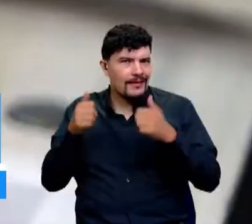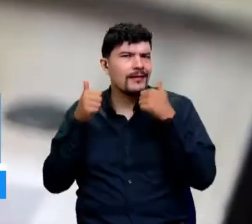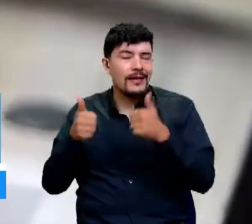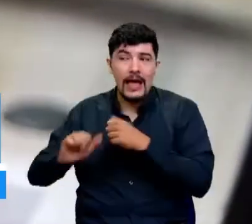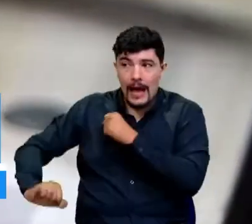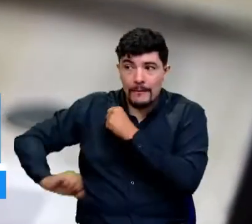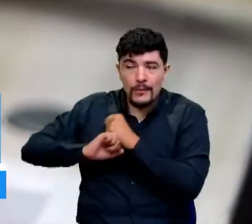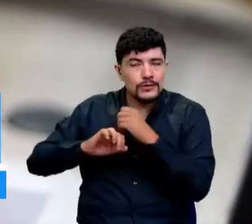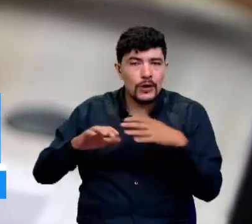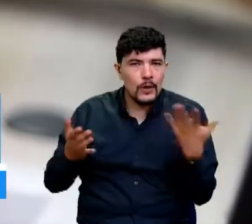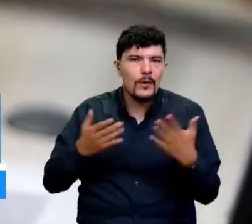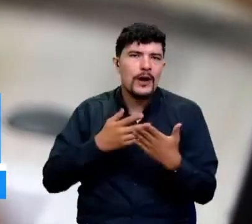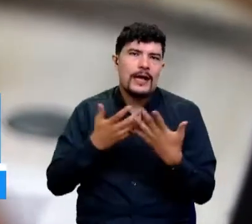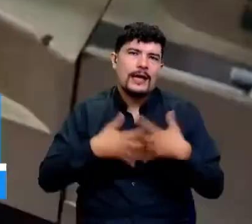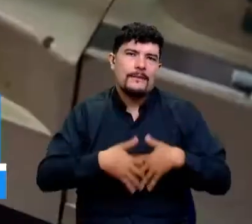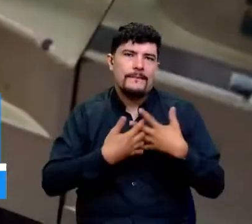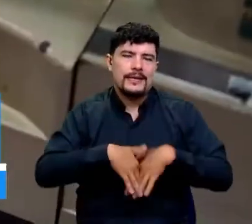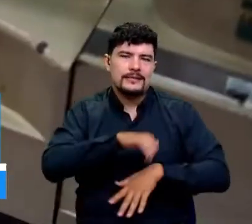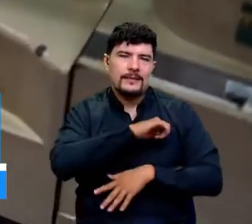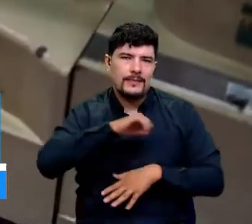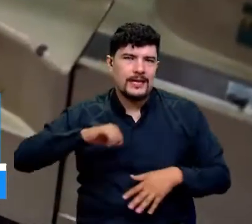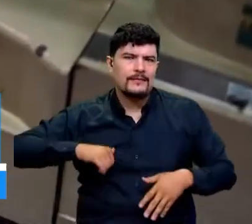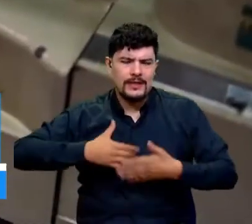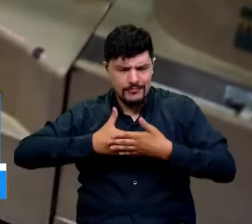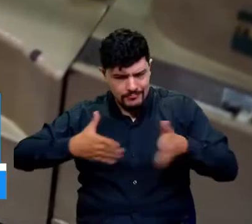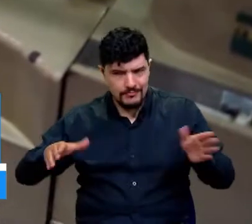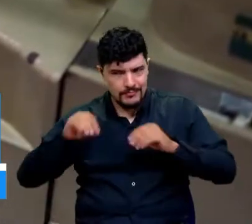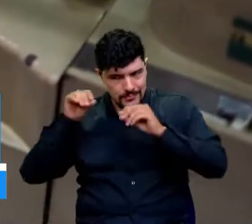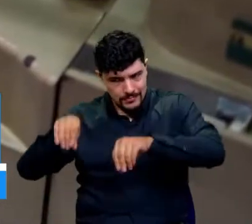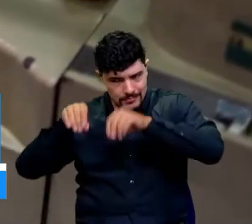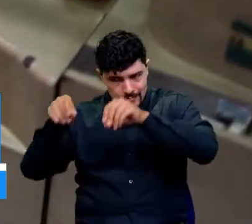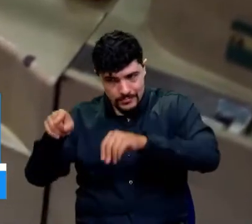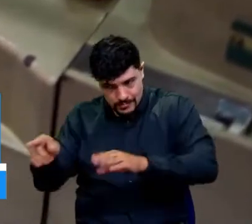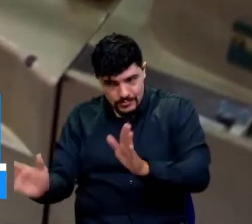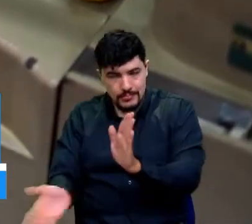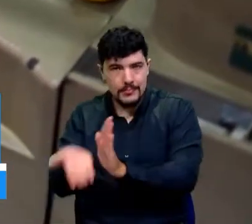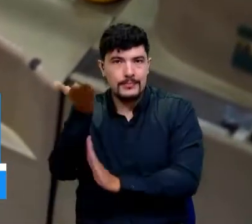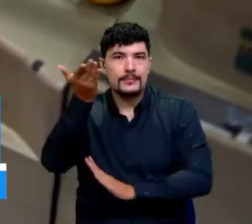empresa privada que les abrió las puertas para enseñarles e impulsarlas.